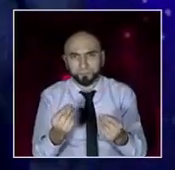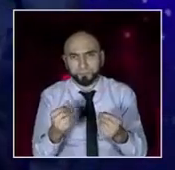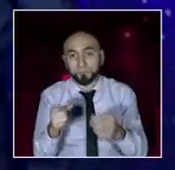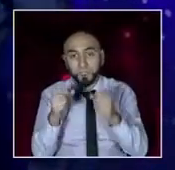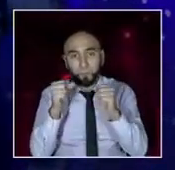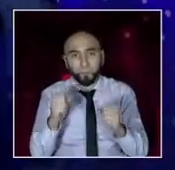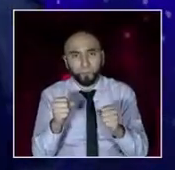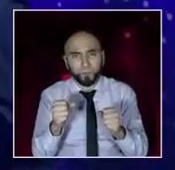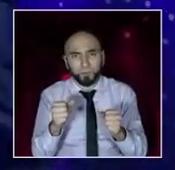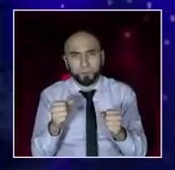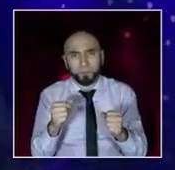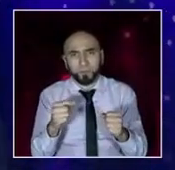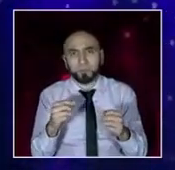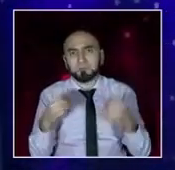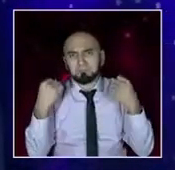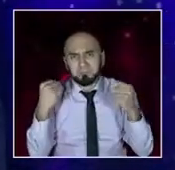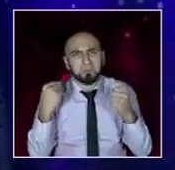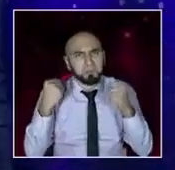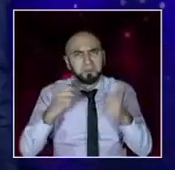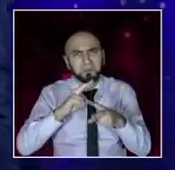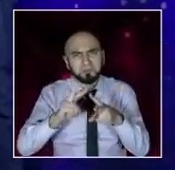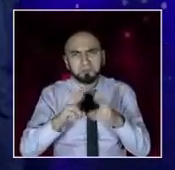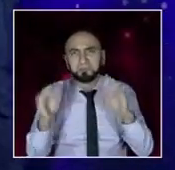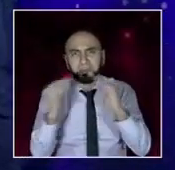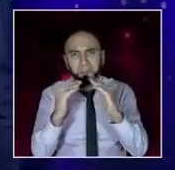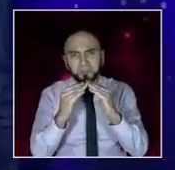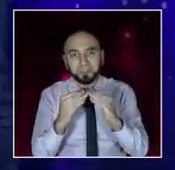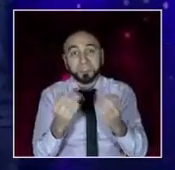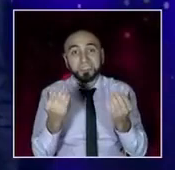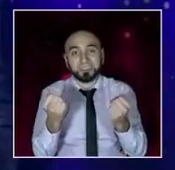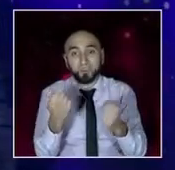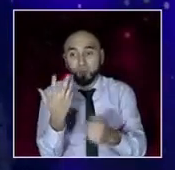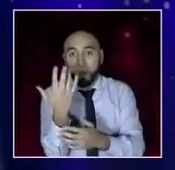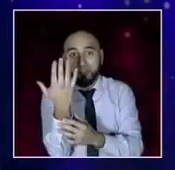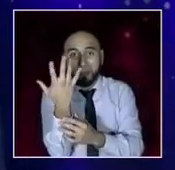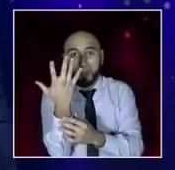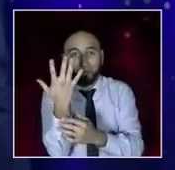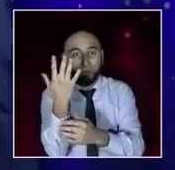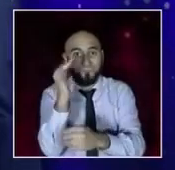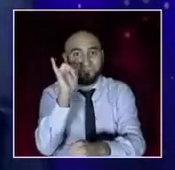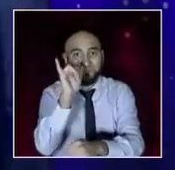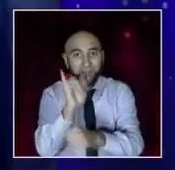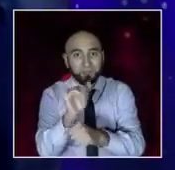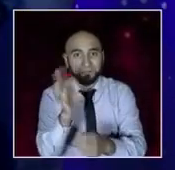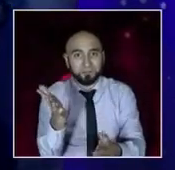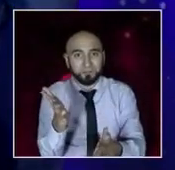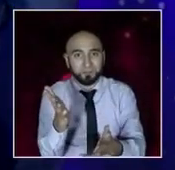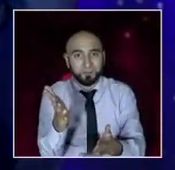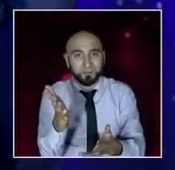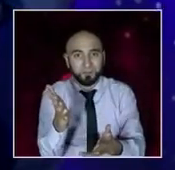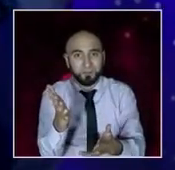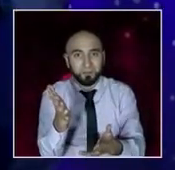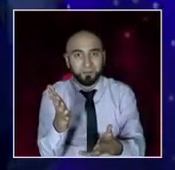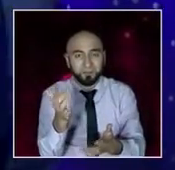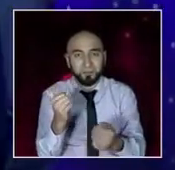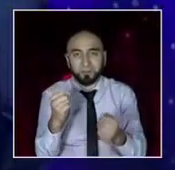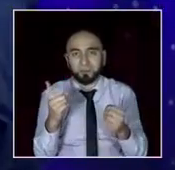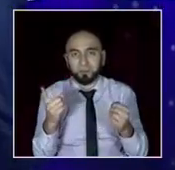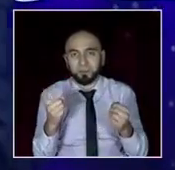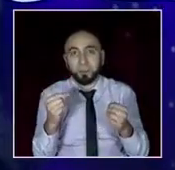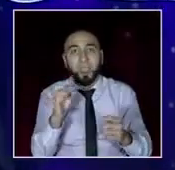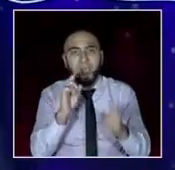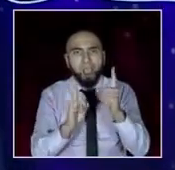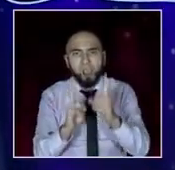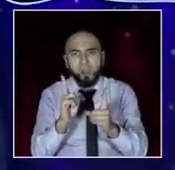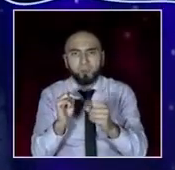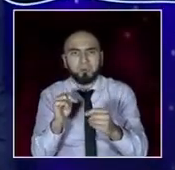puede practicar en la casa. Se requiere una mano falsa, y supongo que tienen manos falsas en el mundo, y algunos